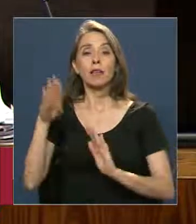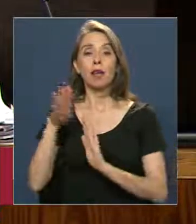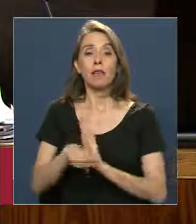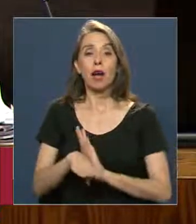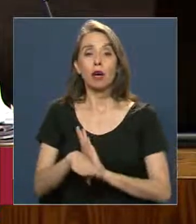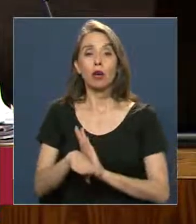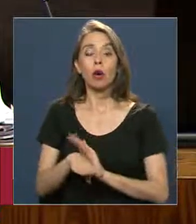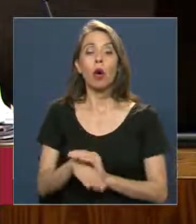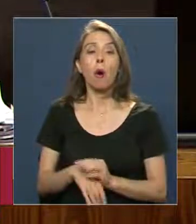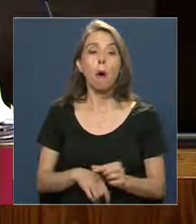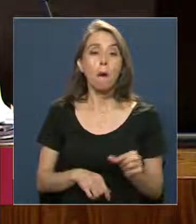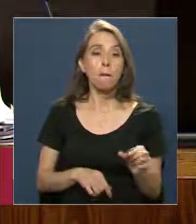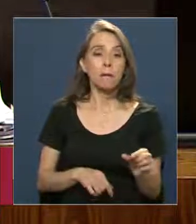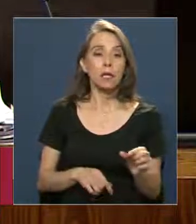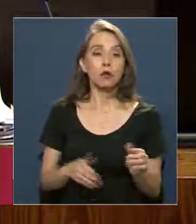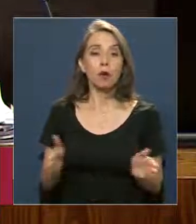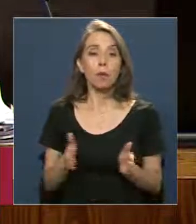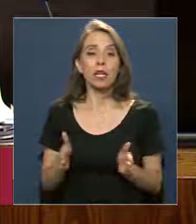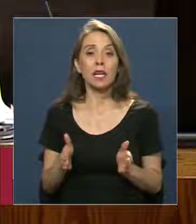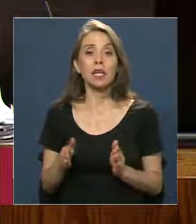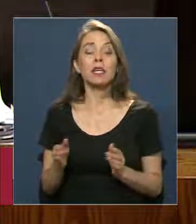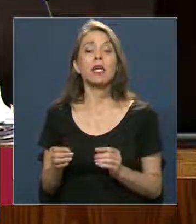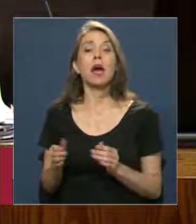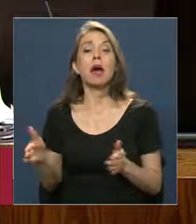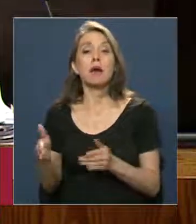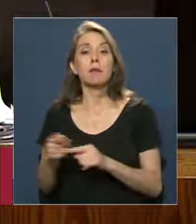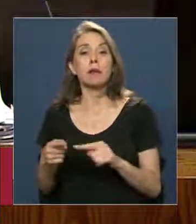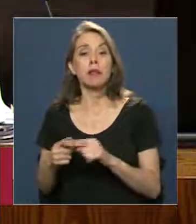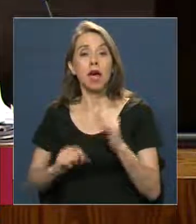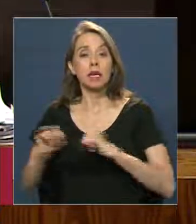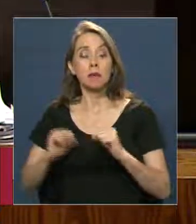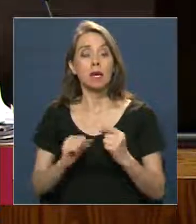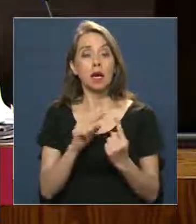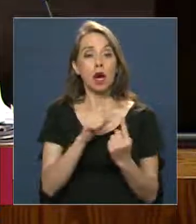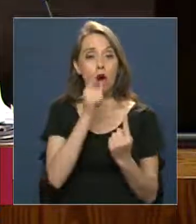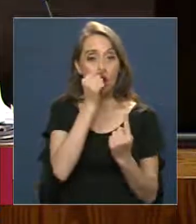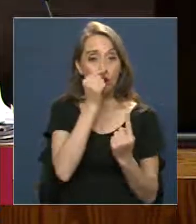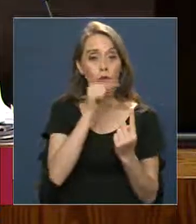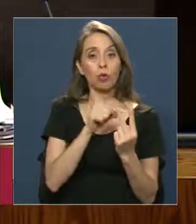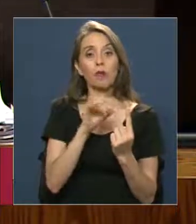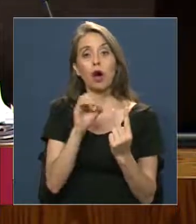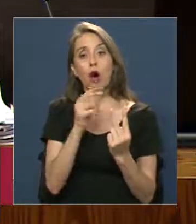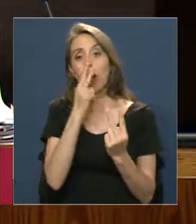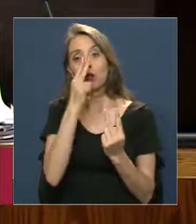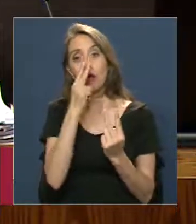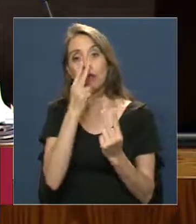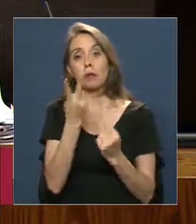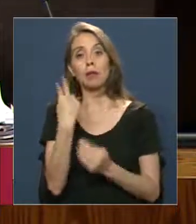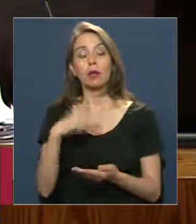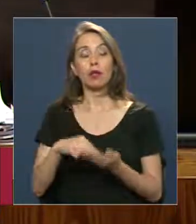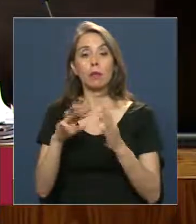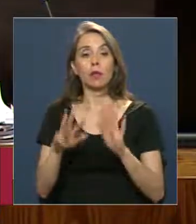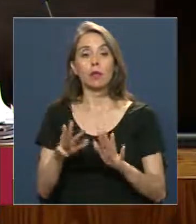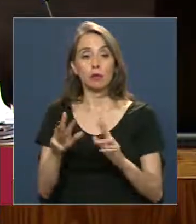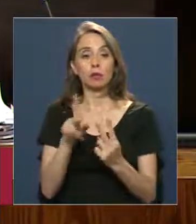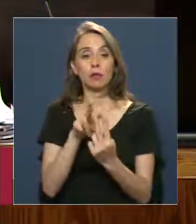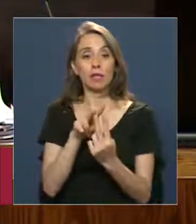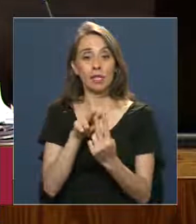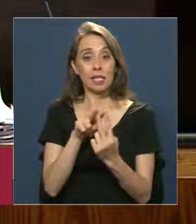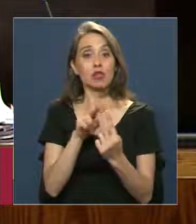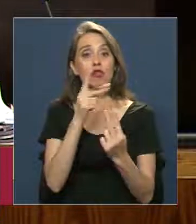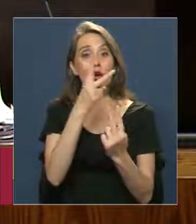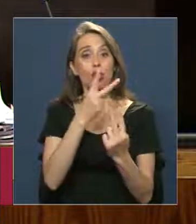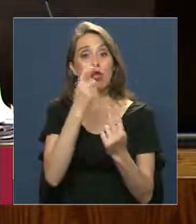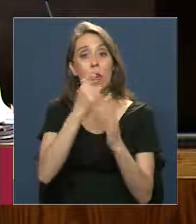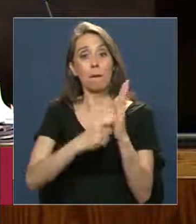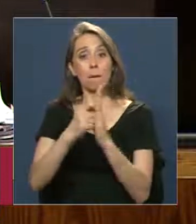micro, pequeñas y medianas empresas. Por lo tanto, no es solamente octubre, sino que es o noviembre del año 2019. Eso permite que